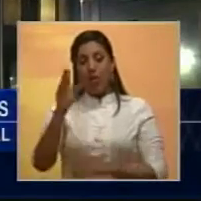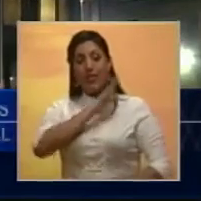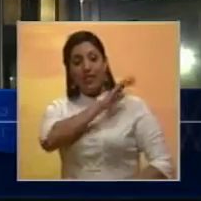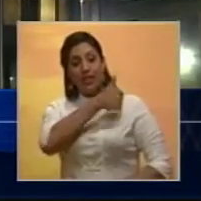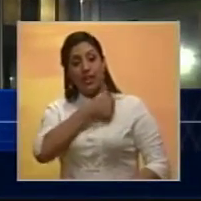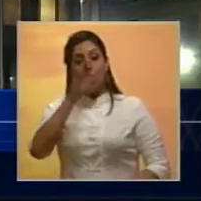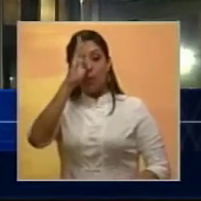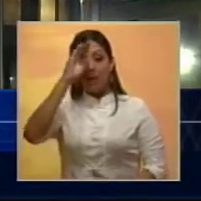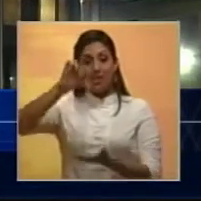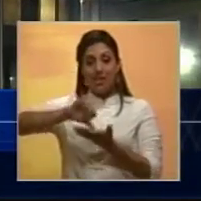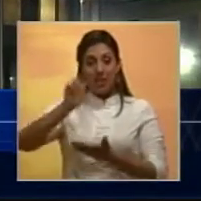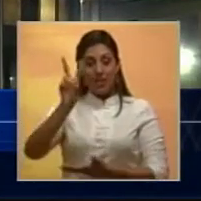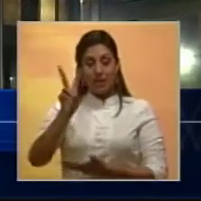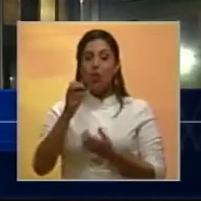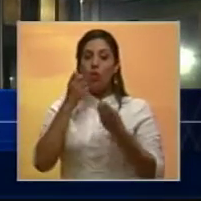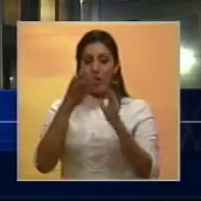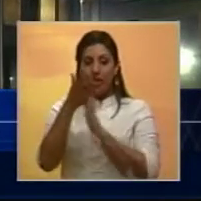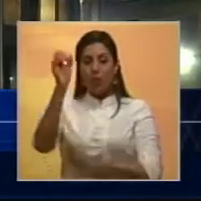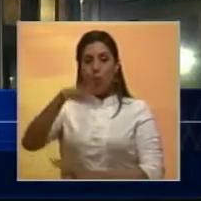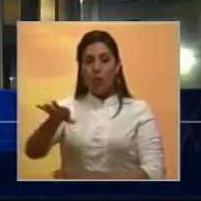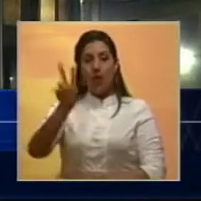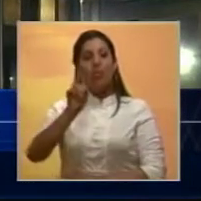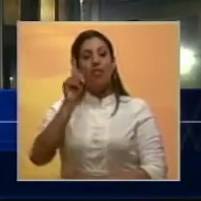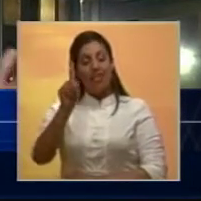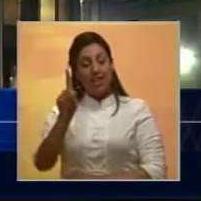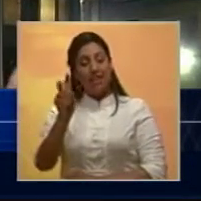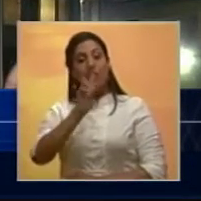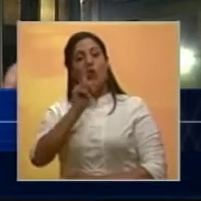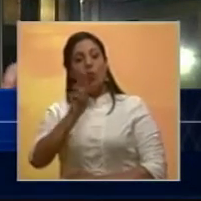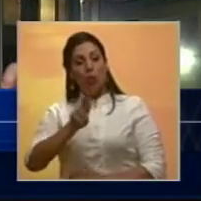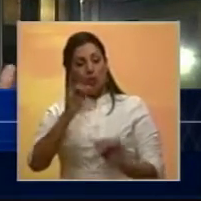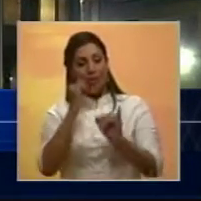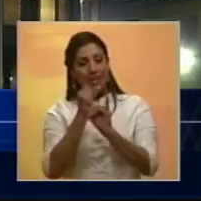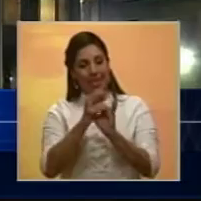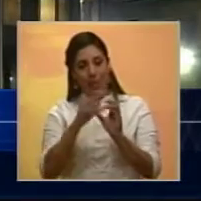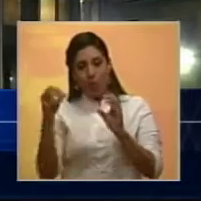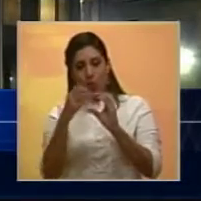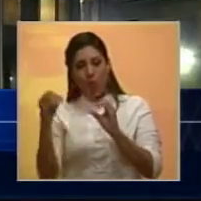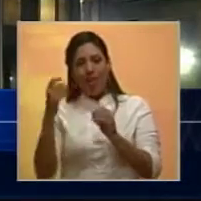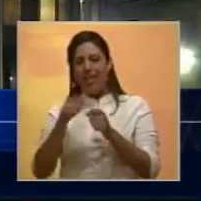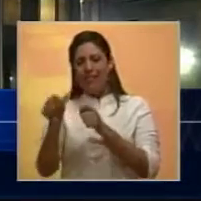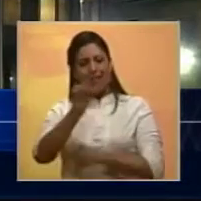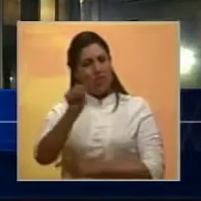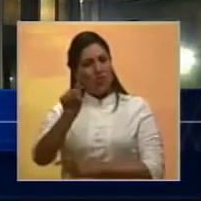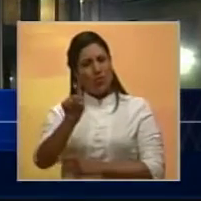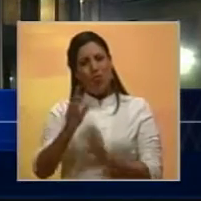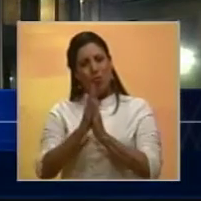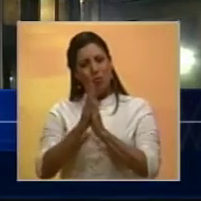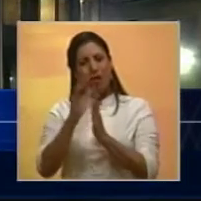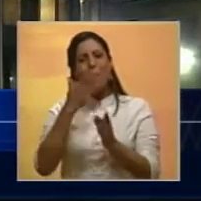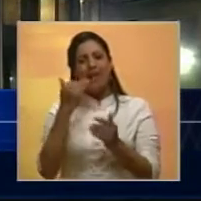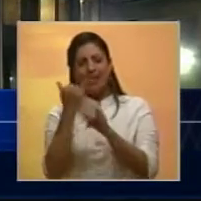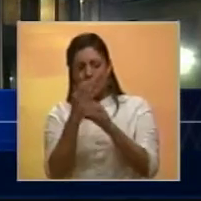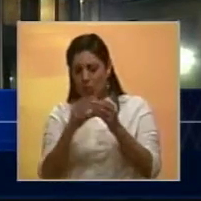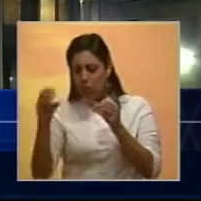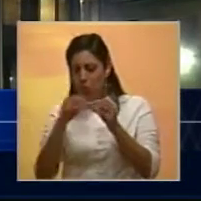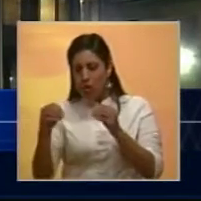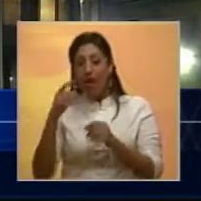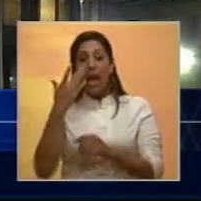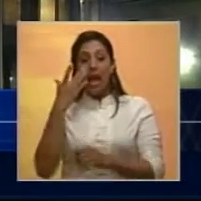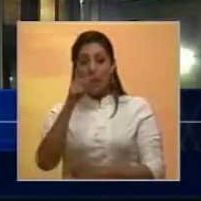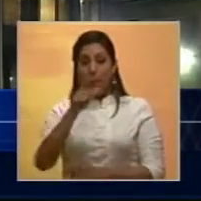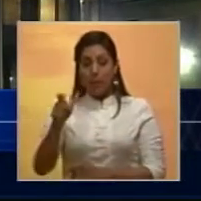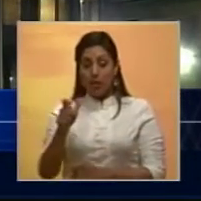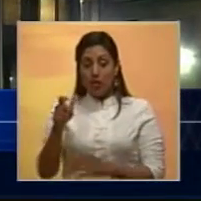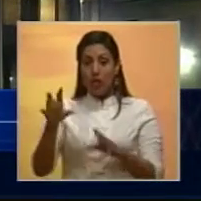del Banco Central de Venezuela exhortó a la población a utilizar más las transacciones electrónicas que el dinero en efectivo y reiteraron que habrá sanciones penales